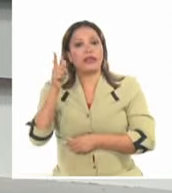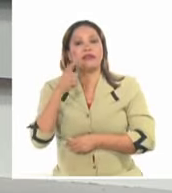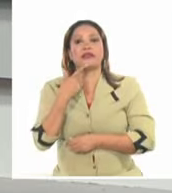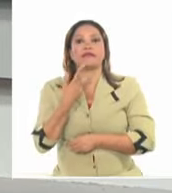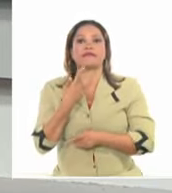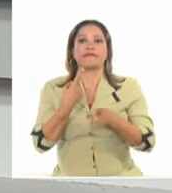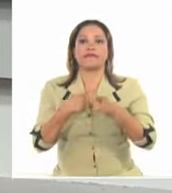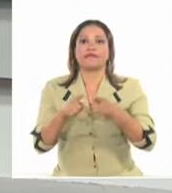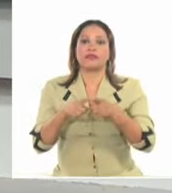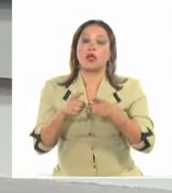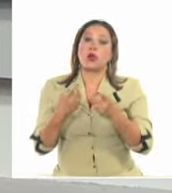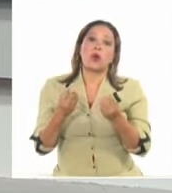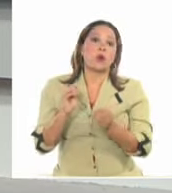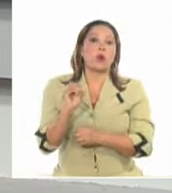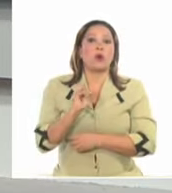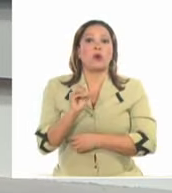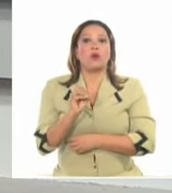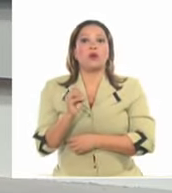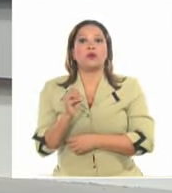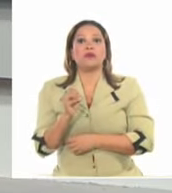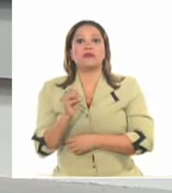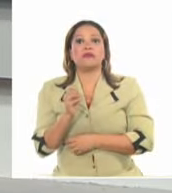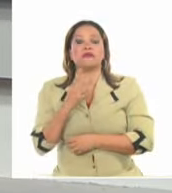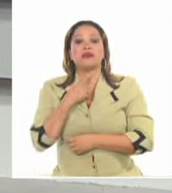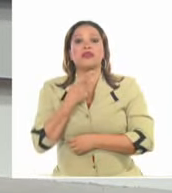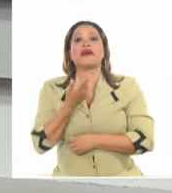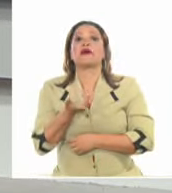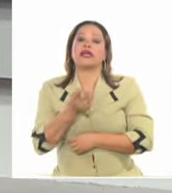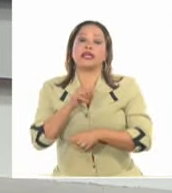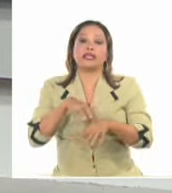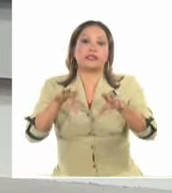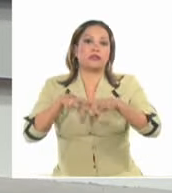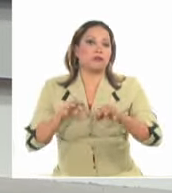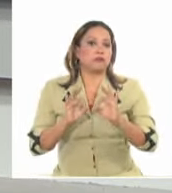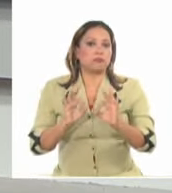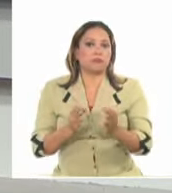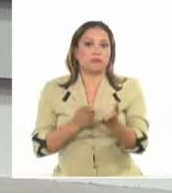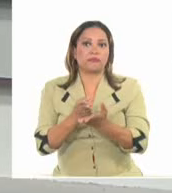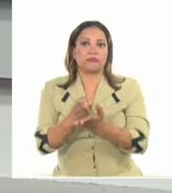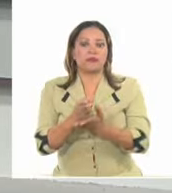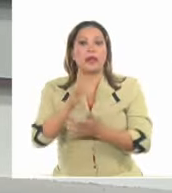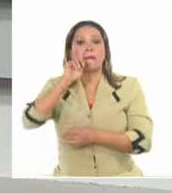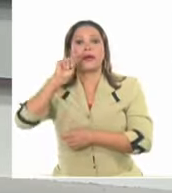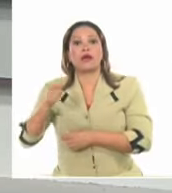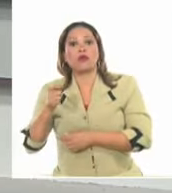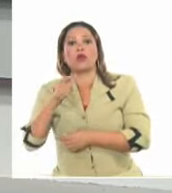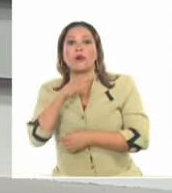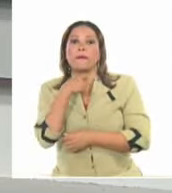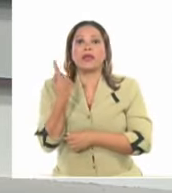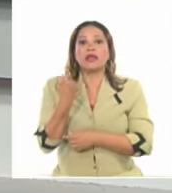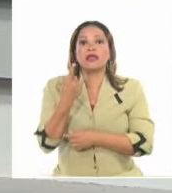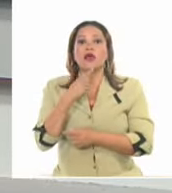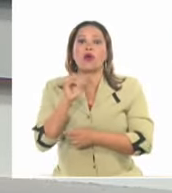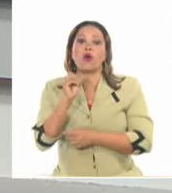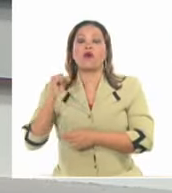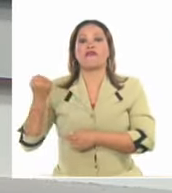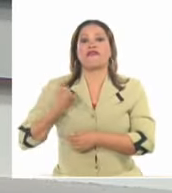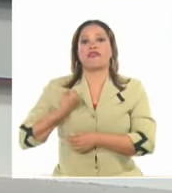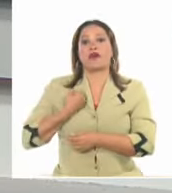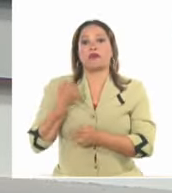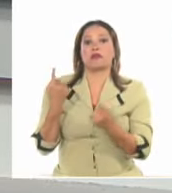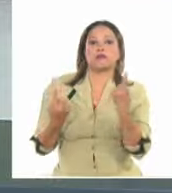o nos quedaremos con esa máxima a vender en esta oportunidad. O Maduro pierde o hay fraude. Así me despido. Hasta